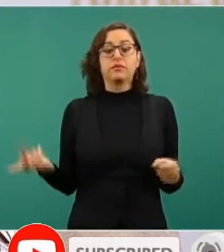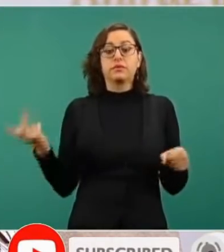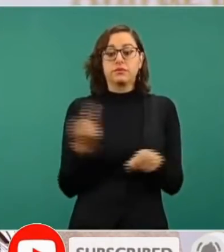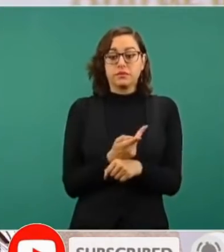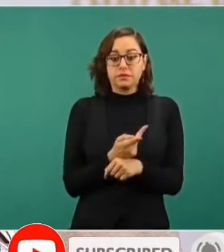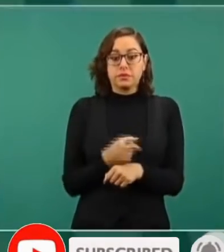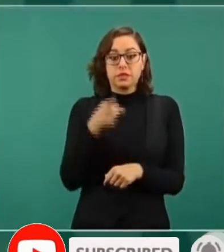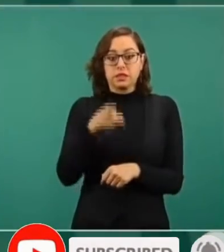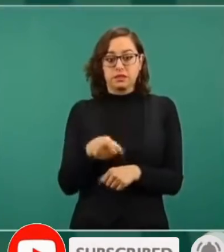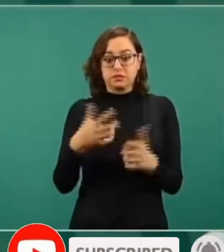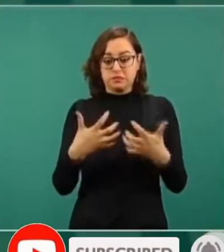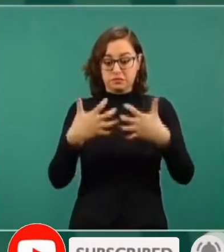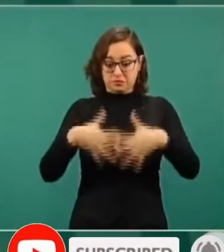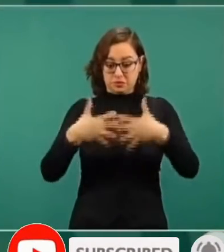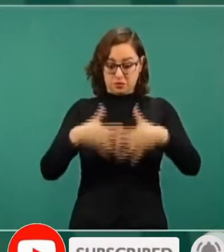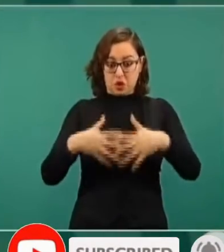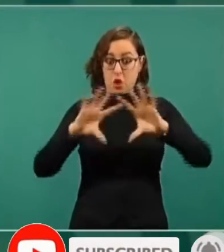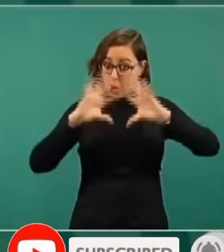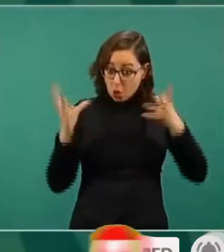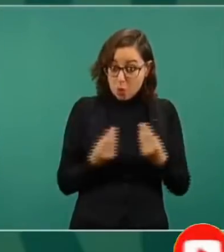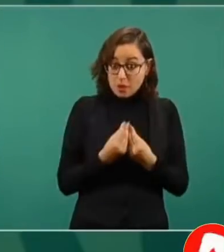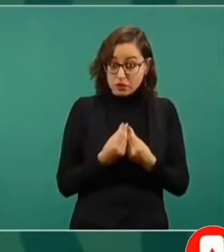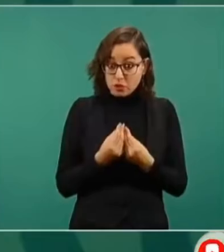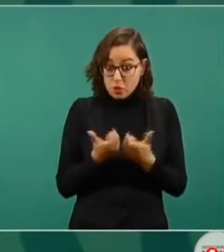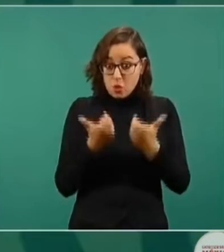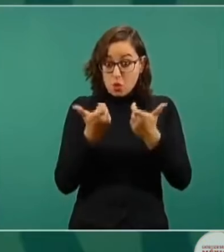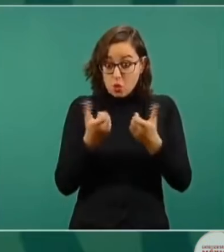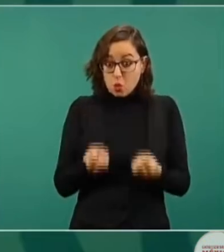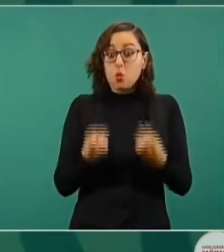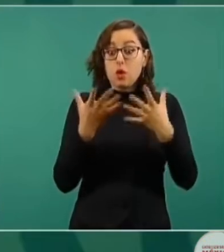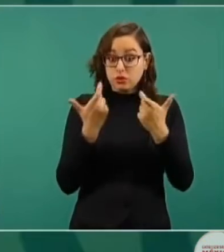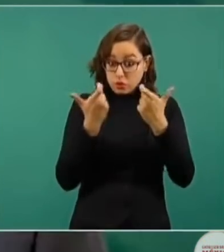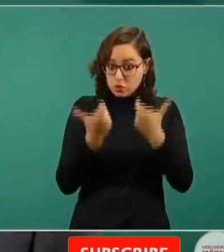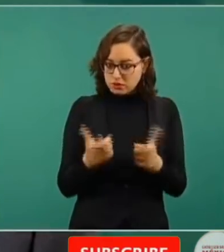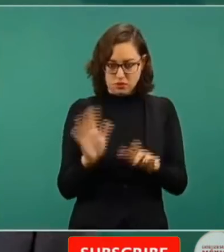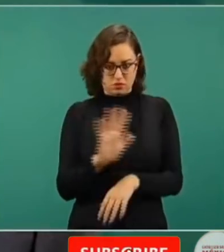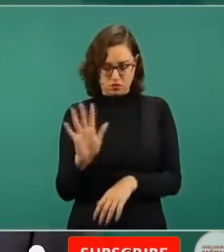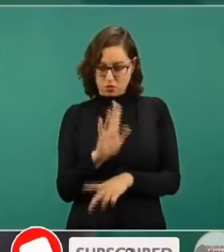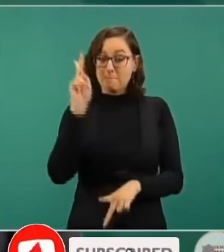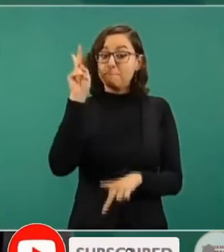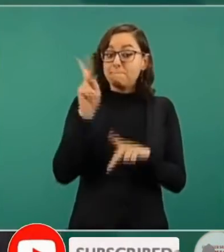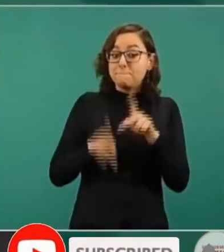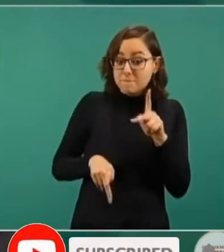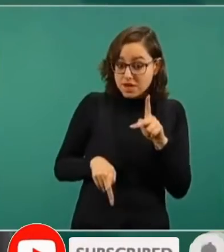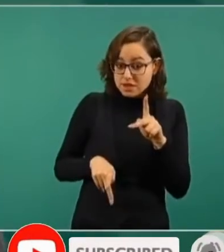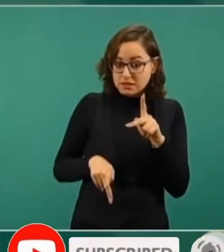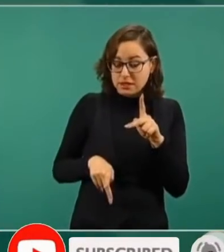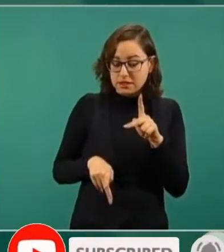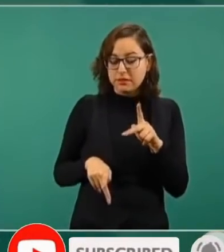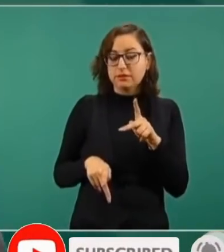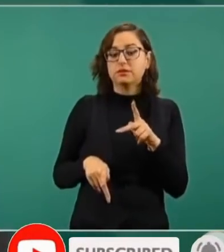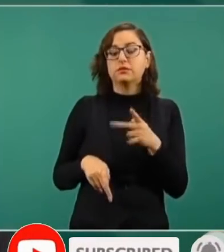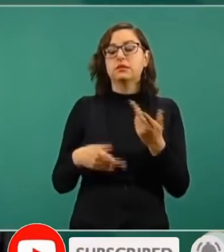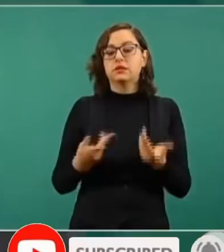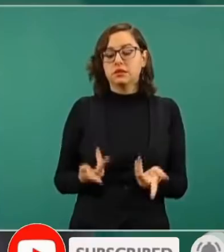costo variable, no el costo general de lo que cuesta la energía, no, nada más se considera el costo variable,